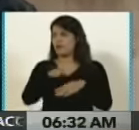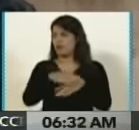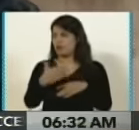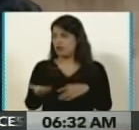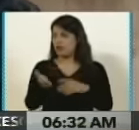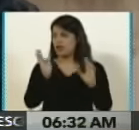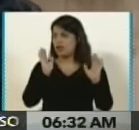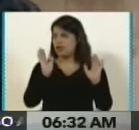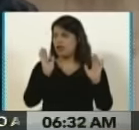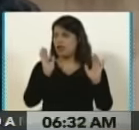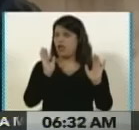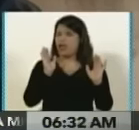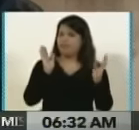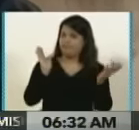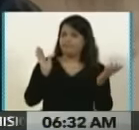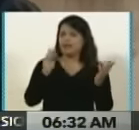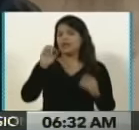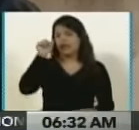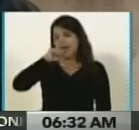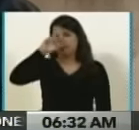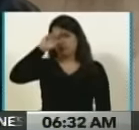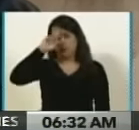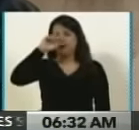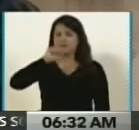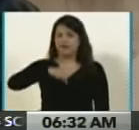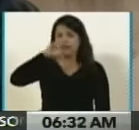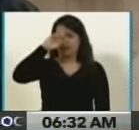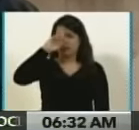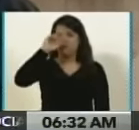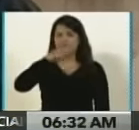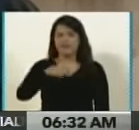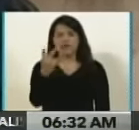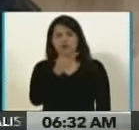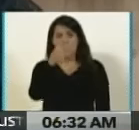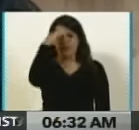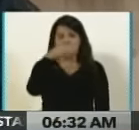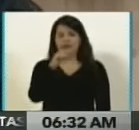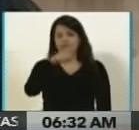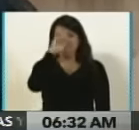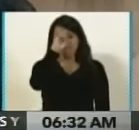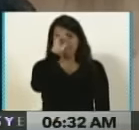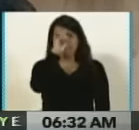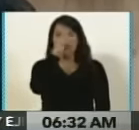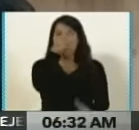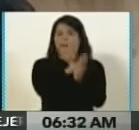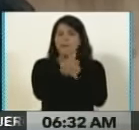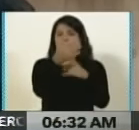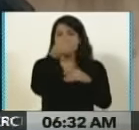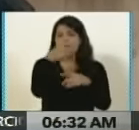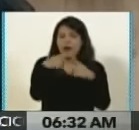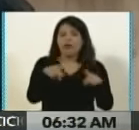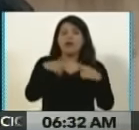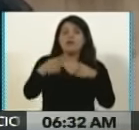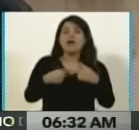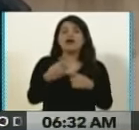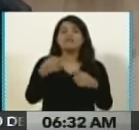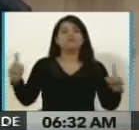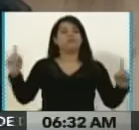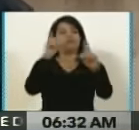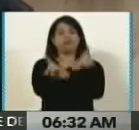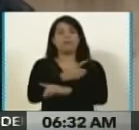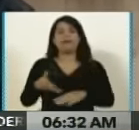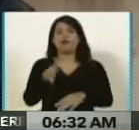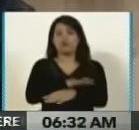tenía sentido la petición de la salida de estos dos militares, ¿no? El problema fue es cómo fueron sustituidos,